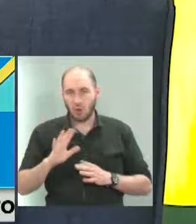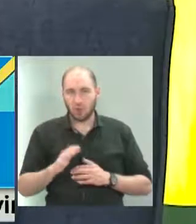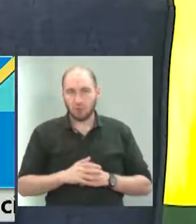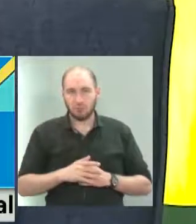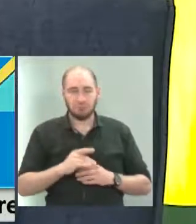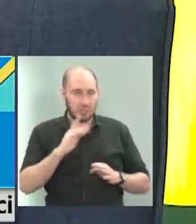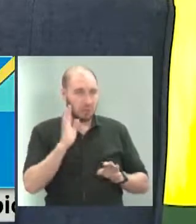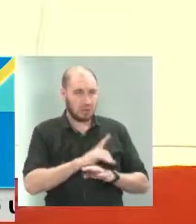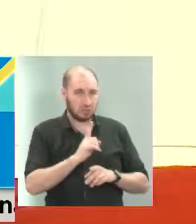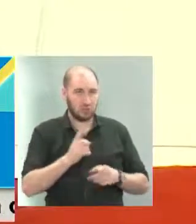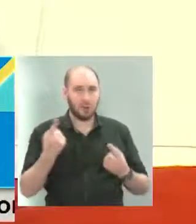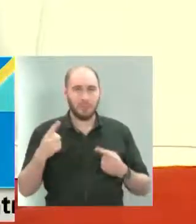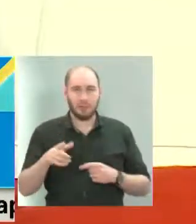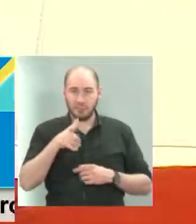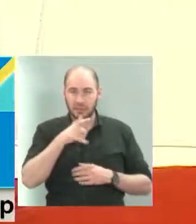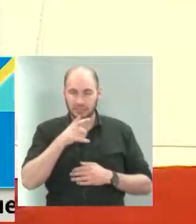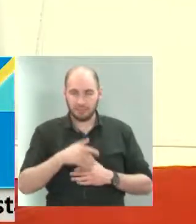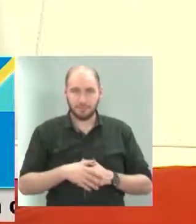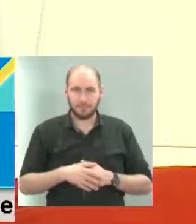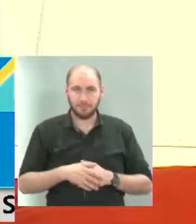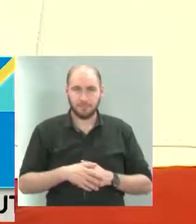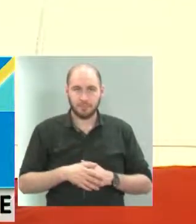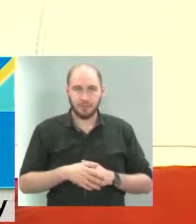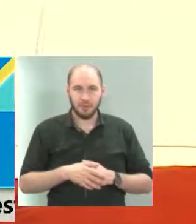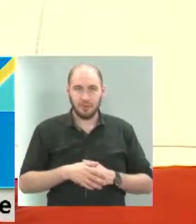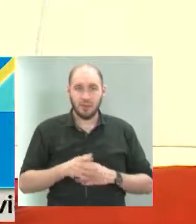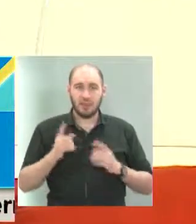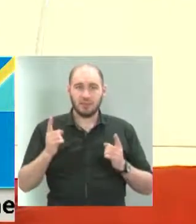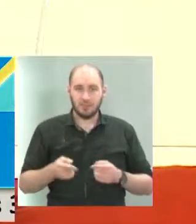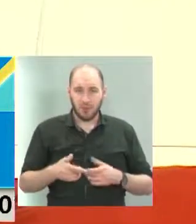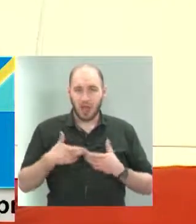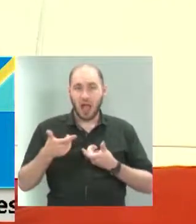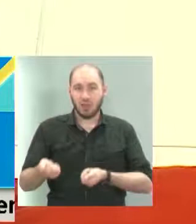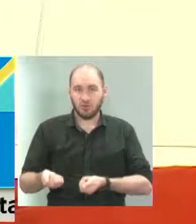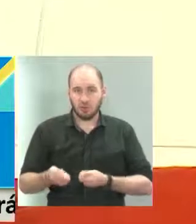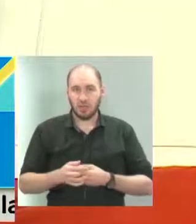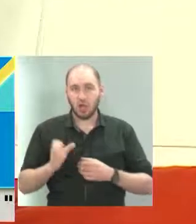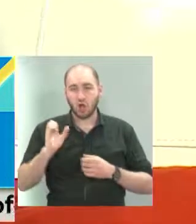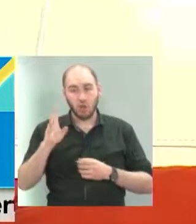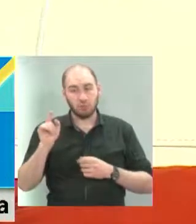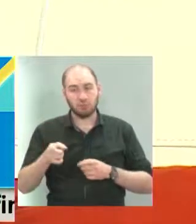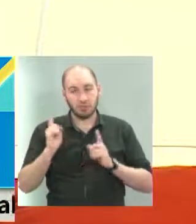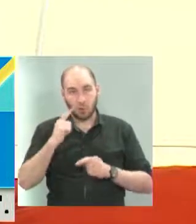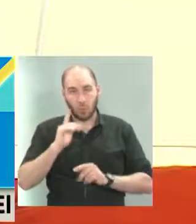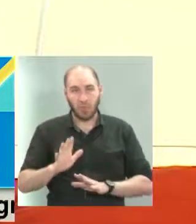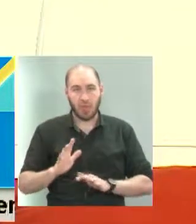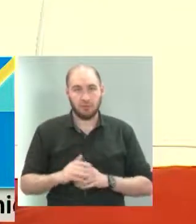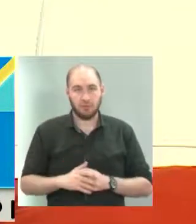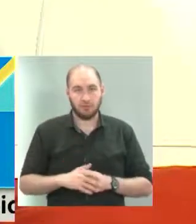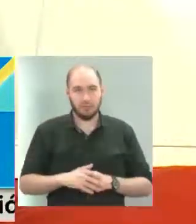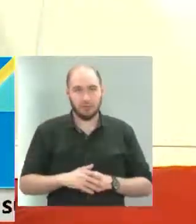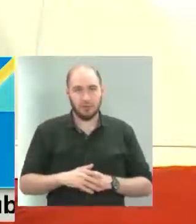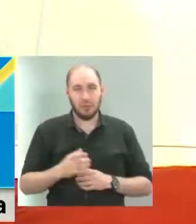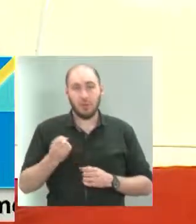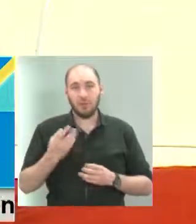tan errado. Digo, pero me parece que sería también contribuir para que el club también se cuide de decir, che, mirá, porque